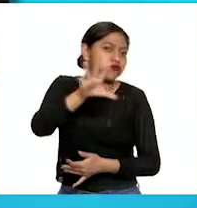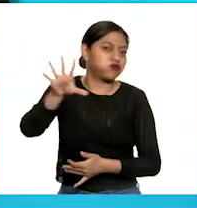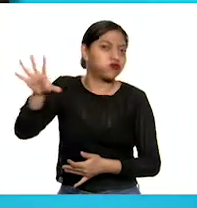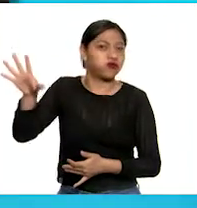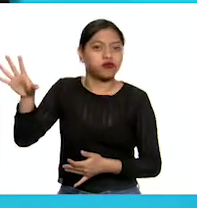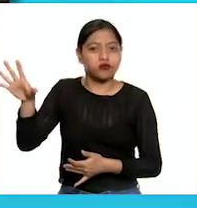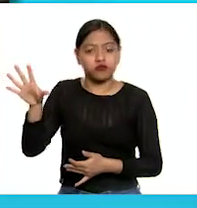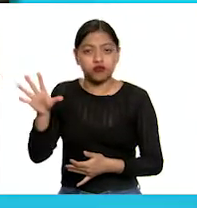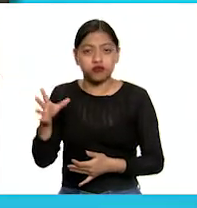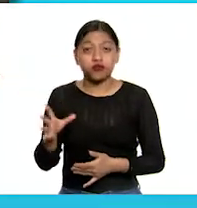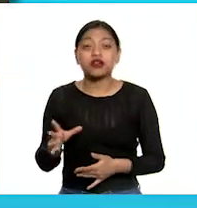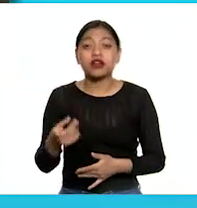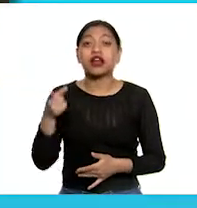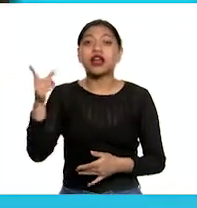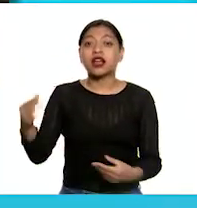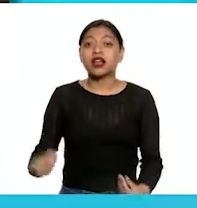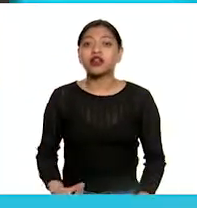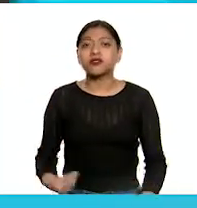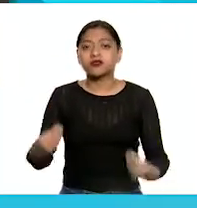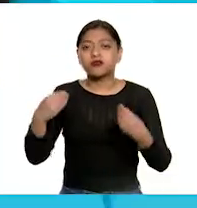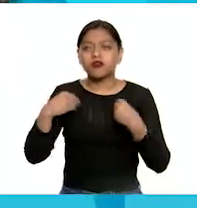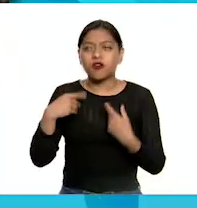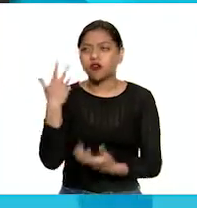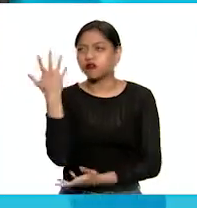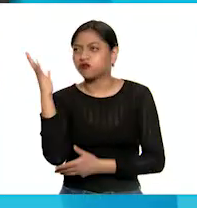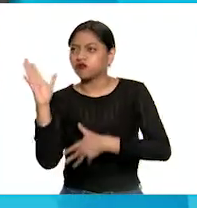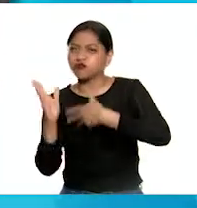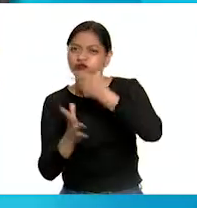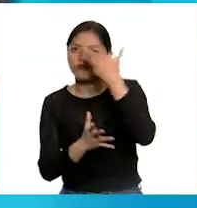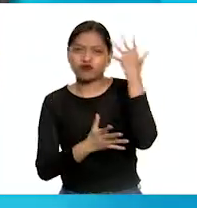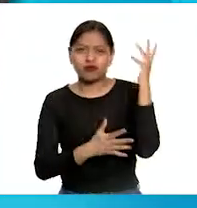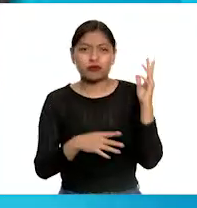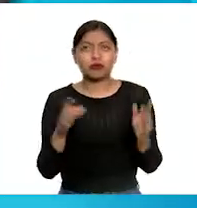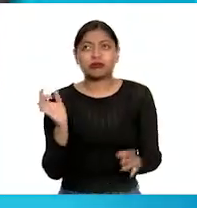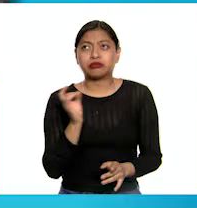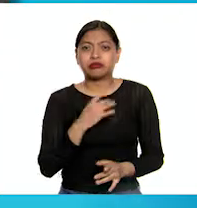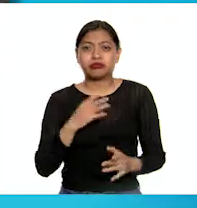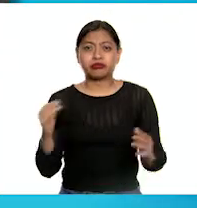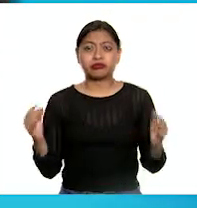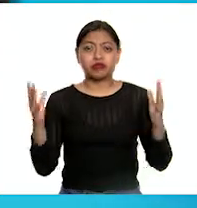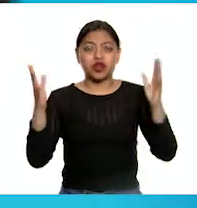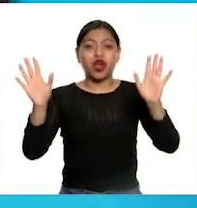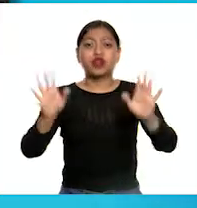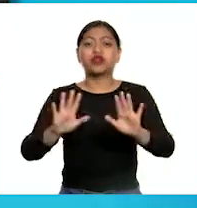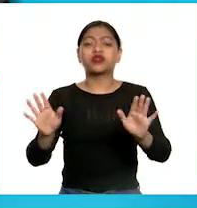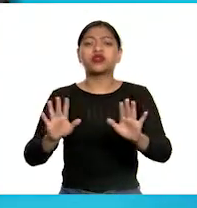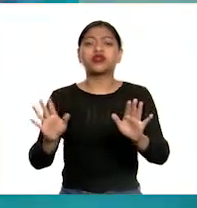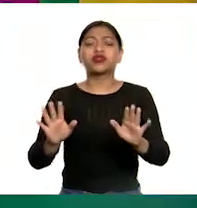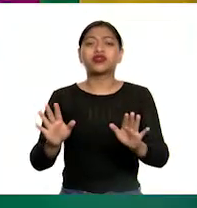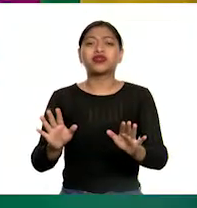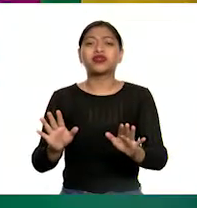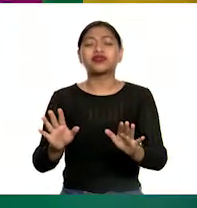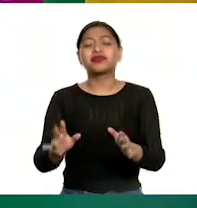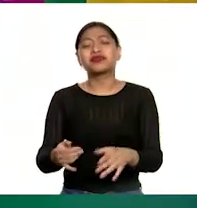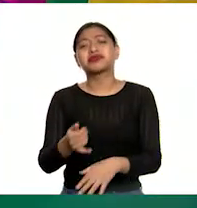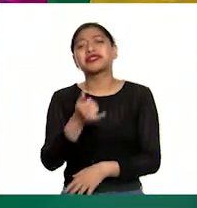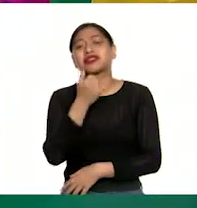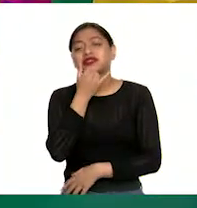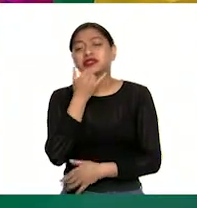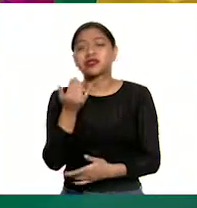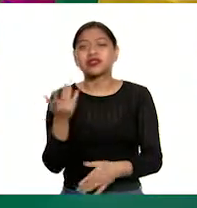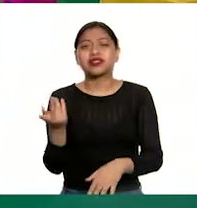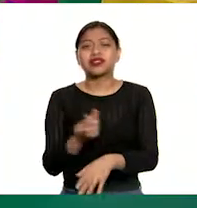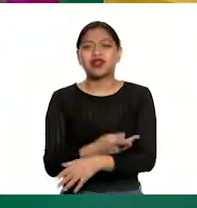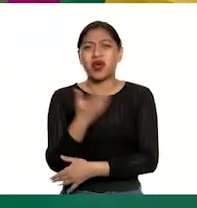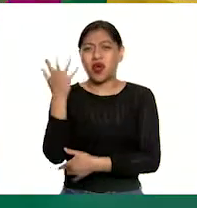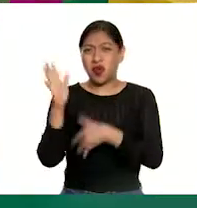estaba atrapado en un bosque muy tenebroso. Ay, no, maestra, no, perdón que le interrumpa, pero pasó? ¿En